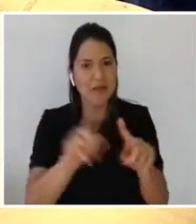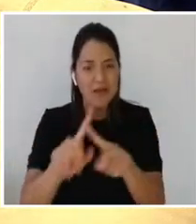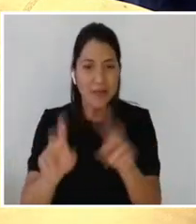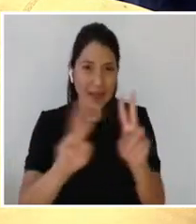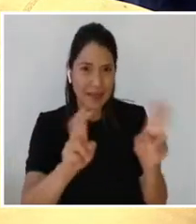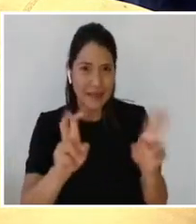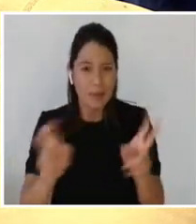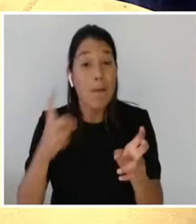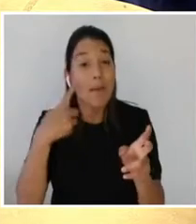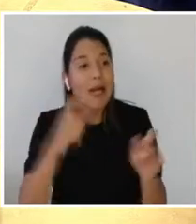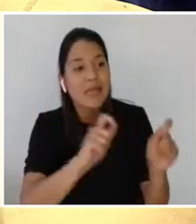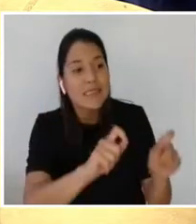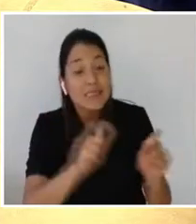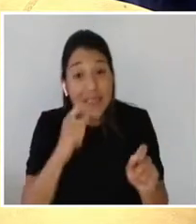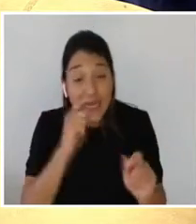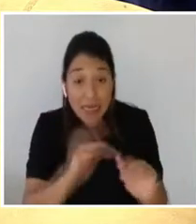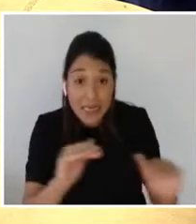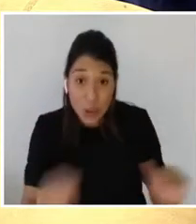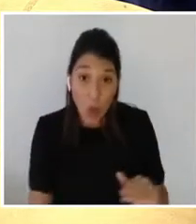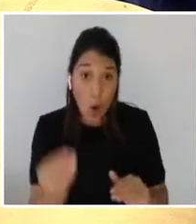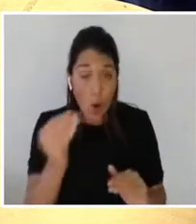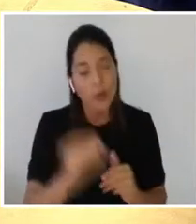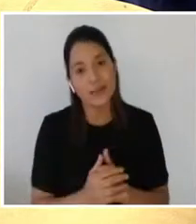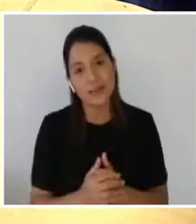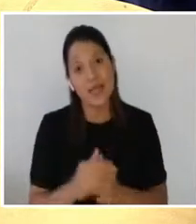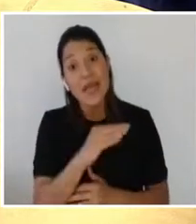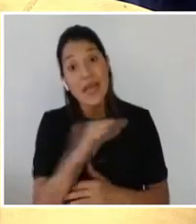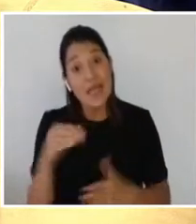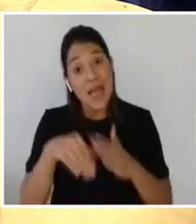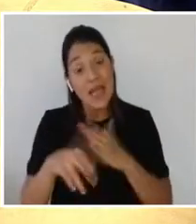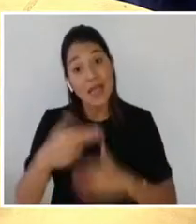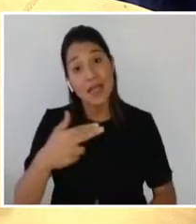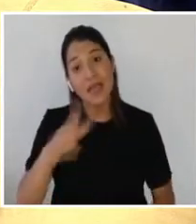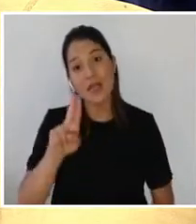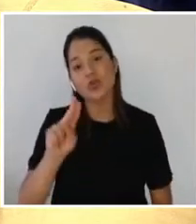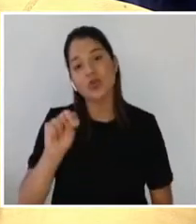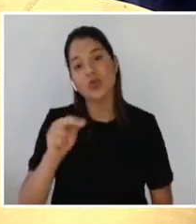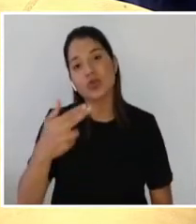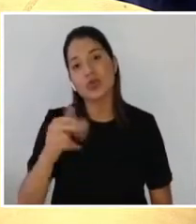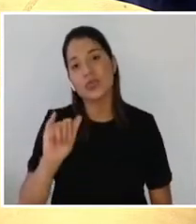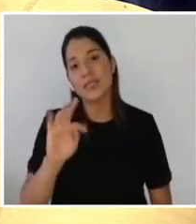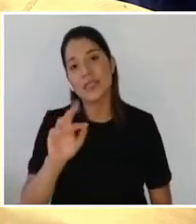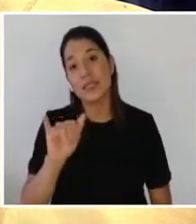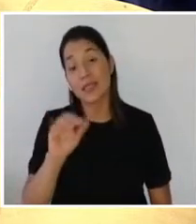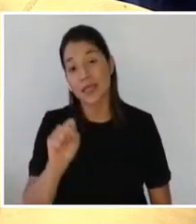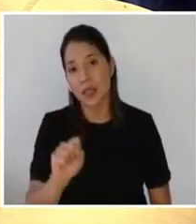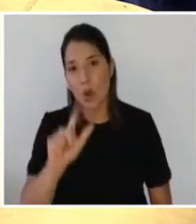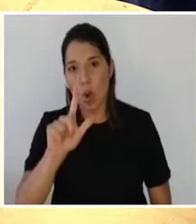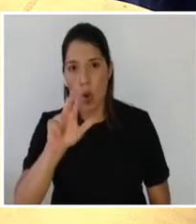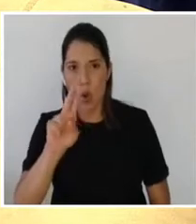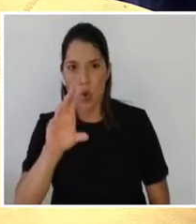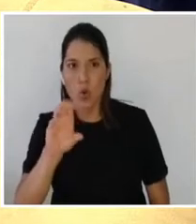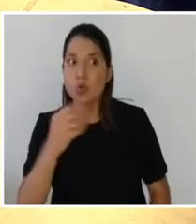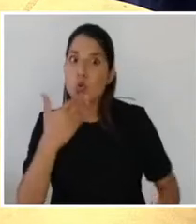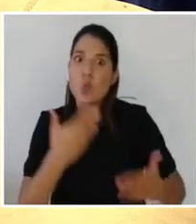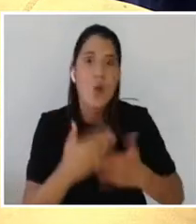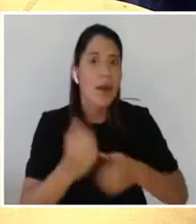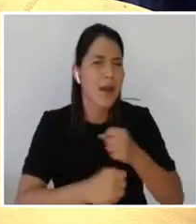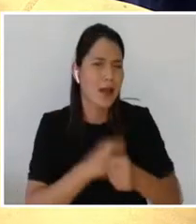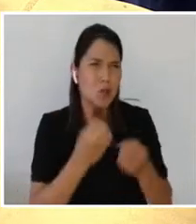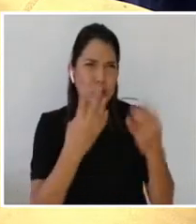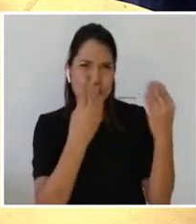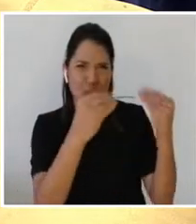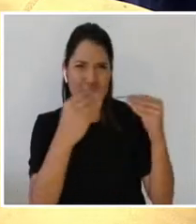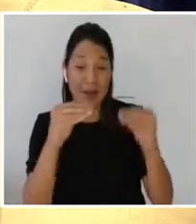a los niños y jóvenes. Y en Chunchiticos Lucy también fue un año súper bueno, lleno de ventas, tanto así que en la pandemia pudimos